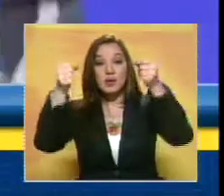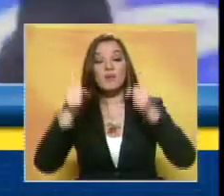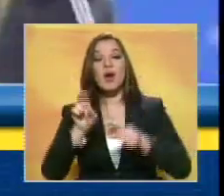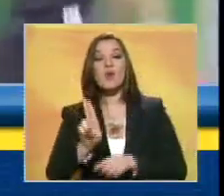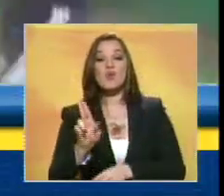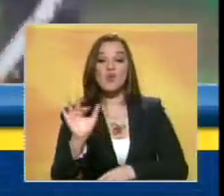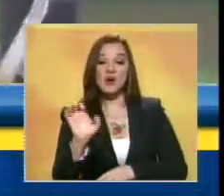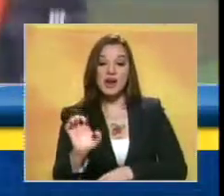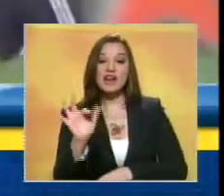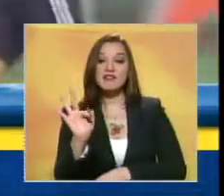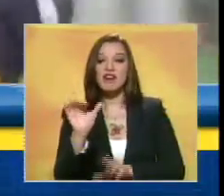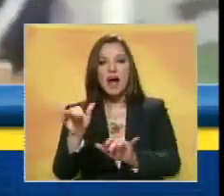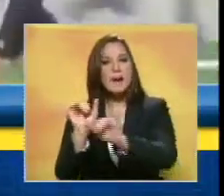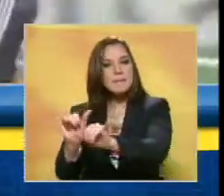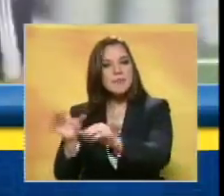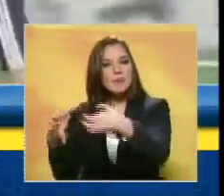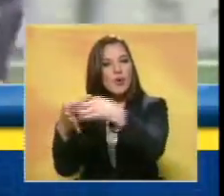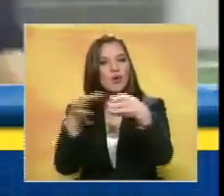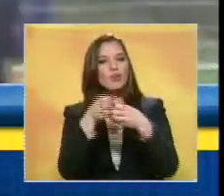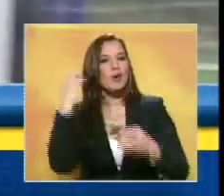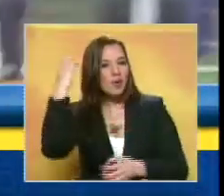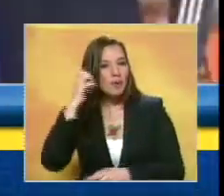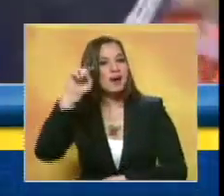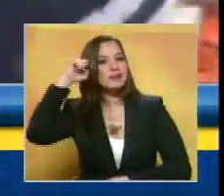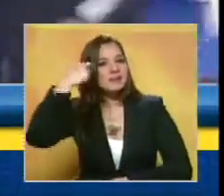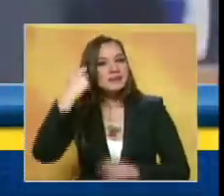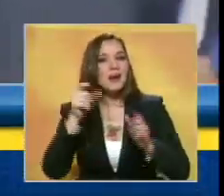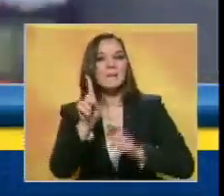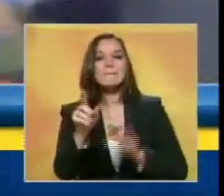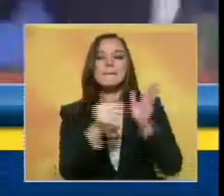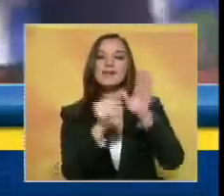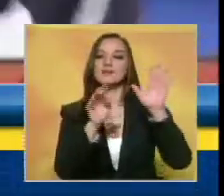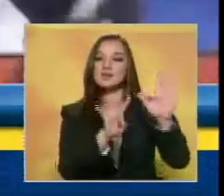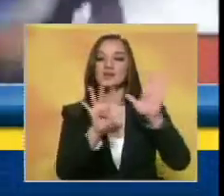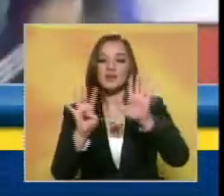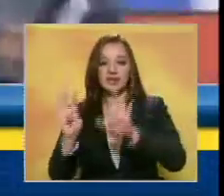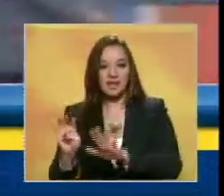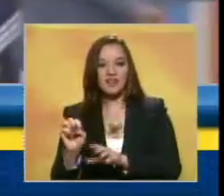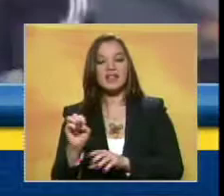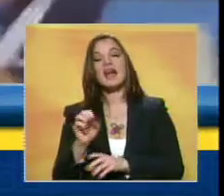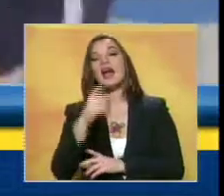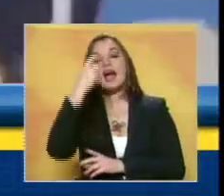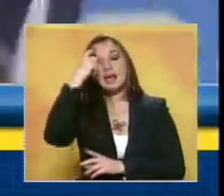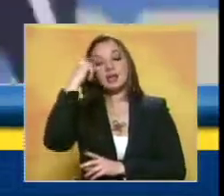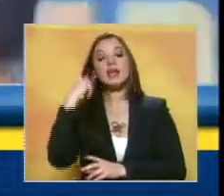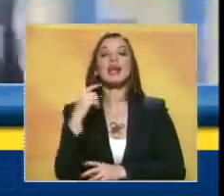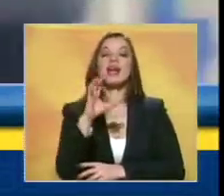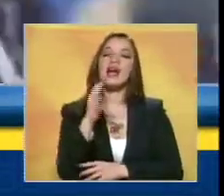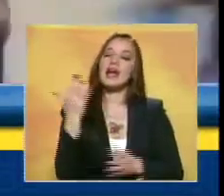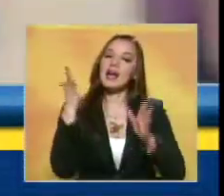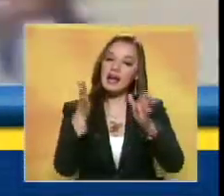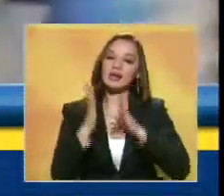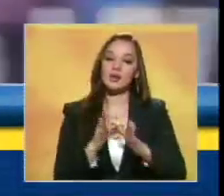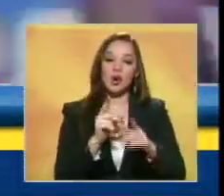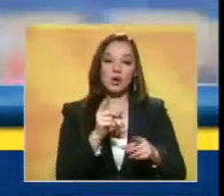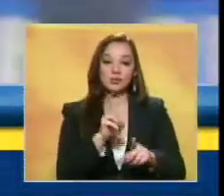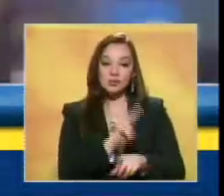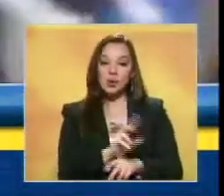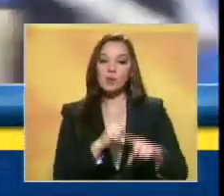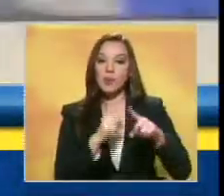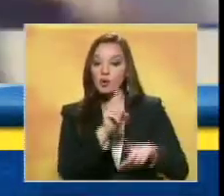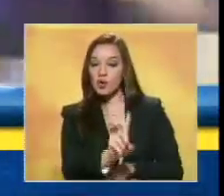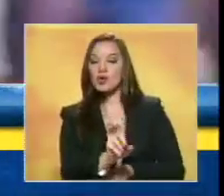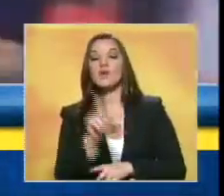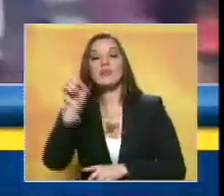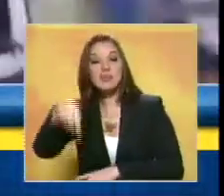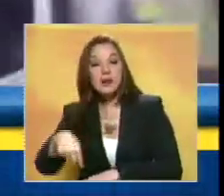entre equipos del mismo país. Recordemos que en 1990 el Milan venció a la Sampdoria con global de 3-1 y en 1993 el Parma al